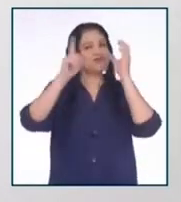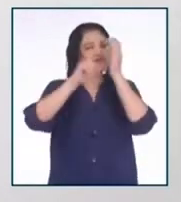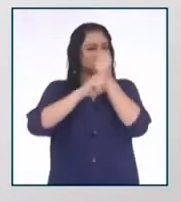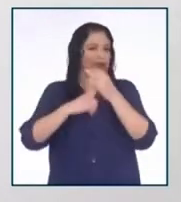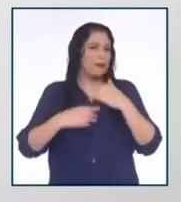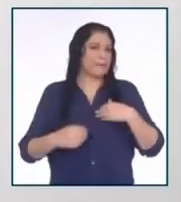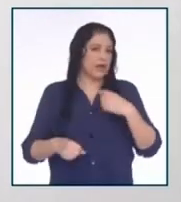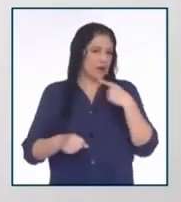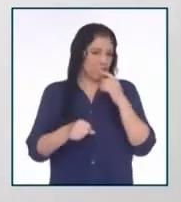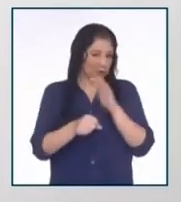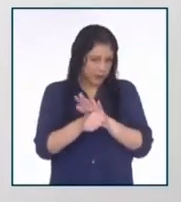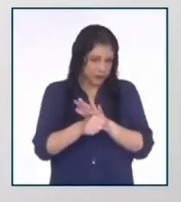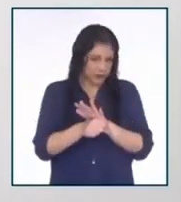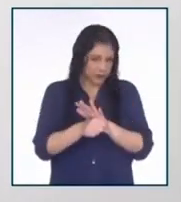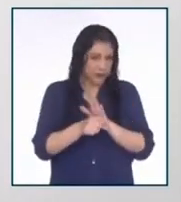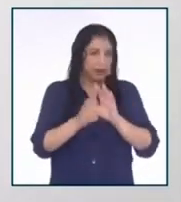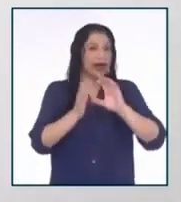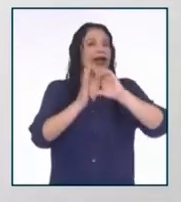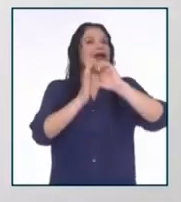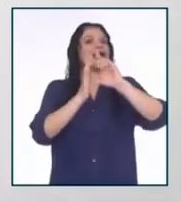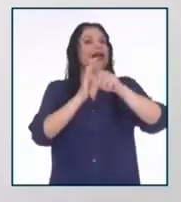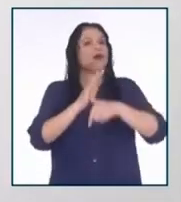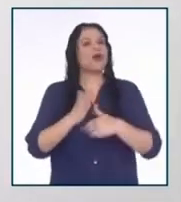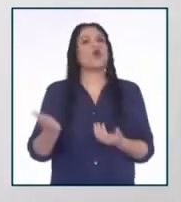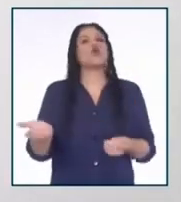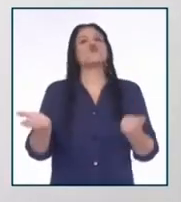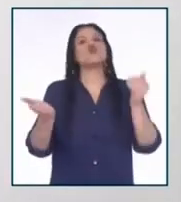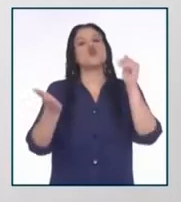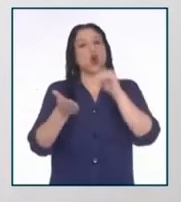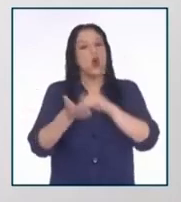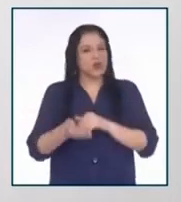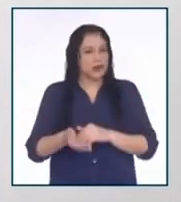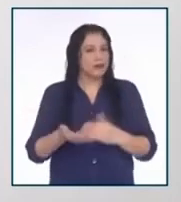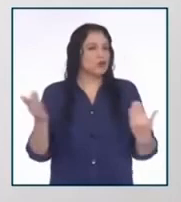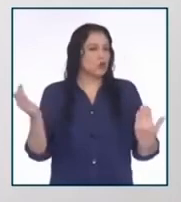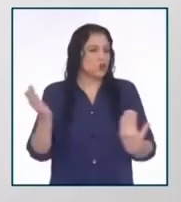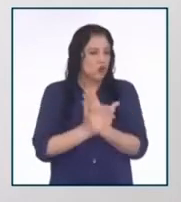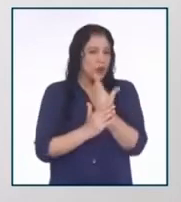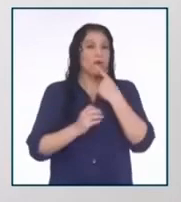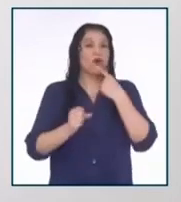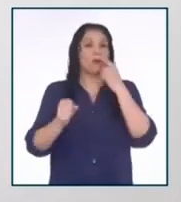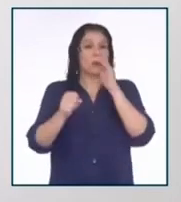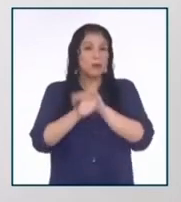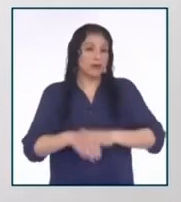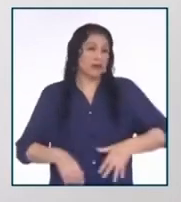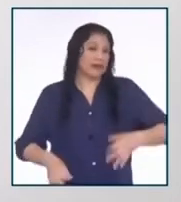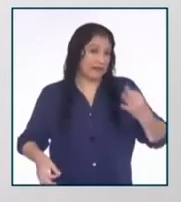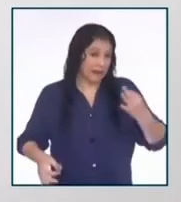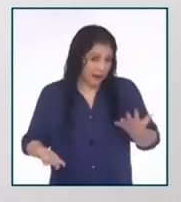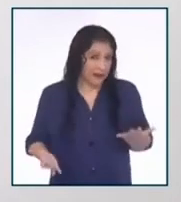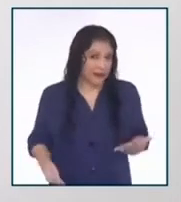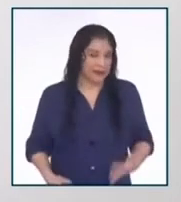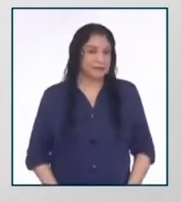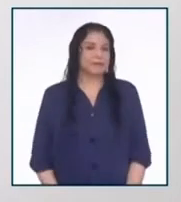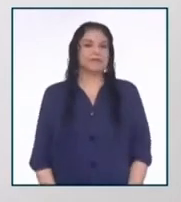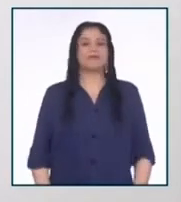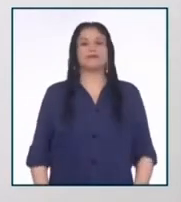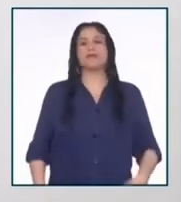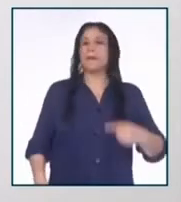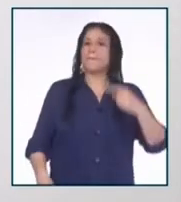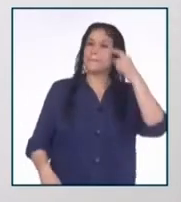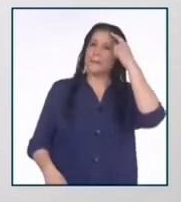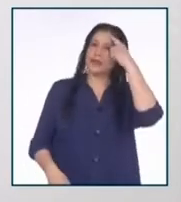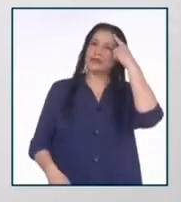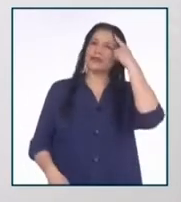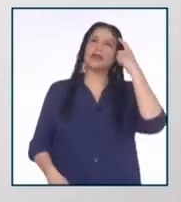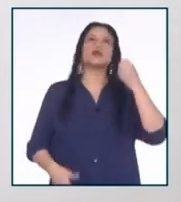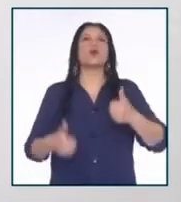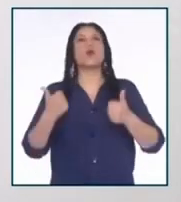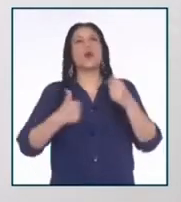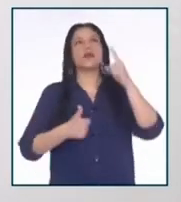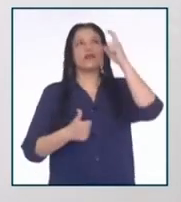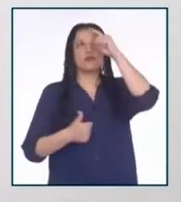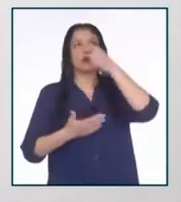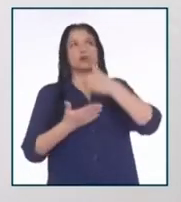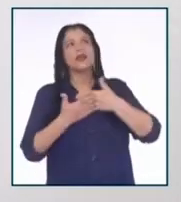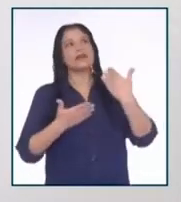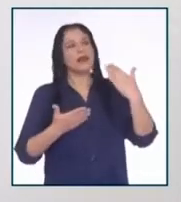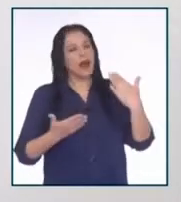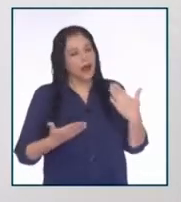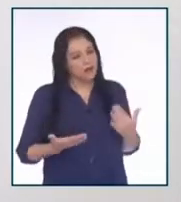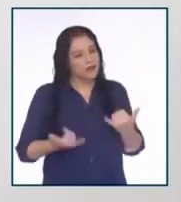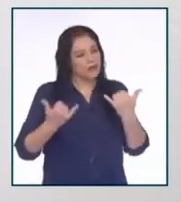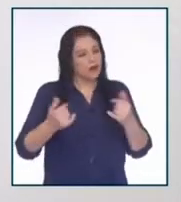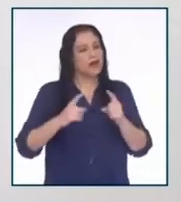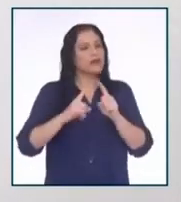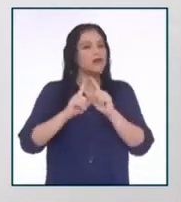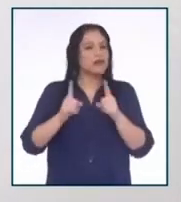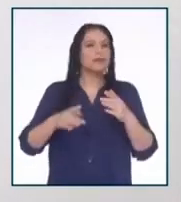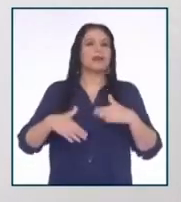cumplir y luego hacer un nuevo compromiso que sea más realista, considerando la dificultad que tuviste